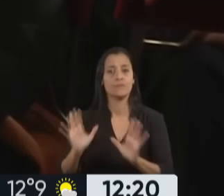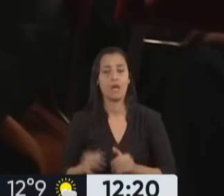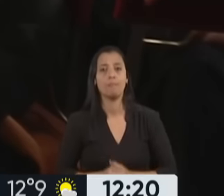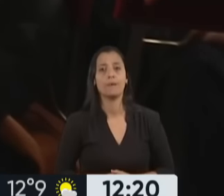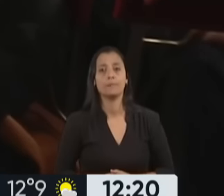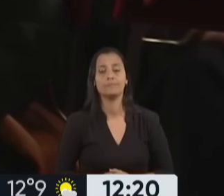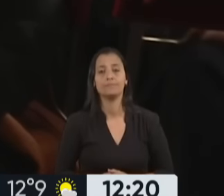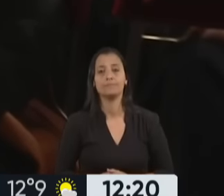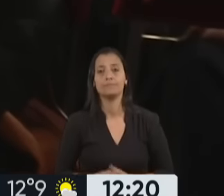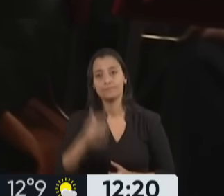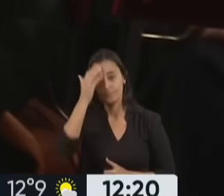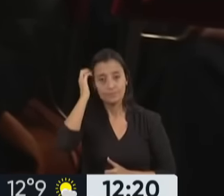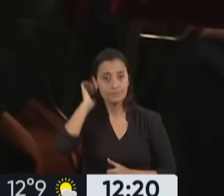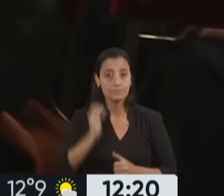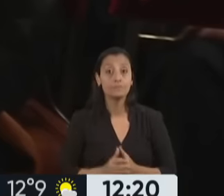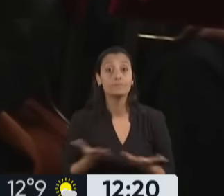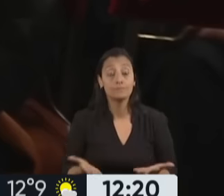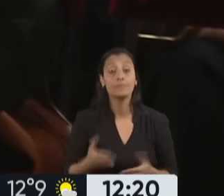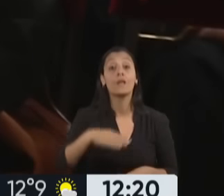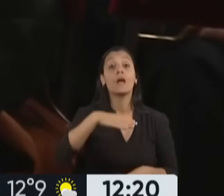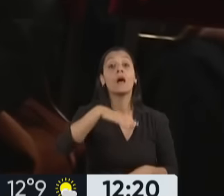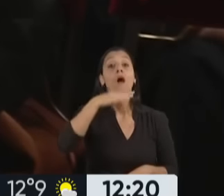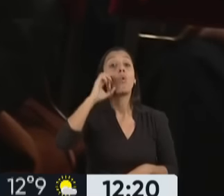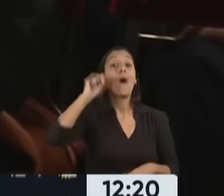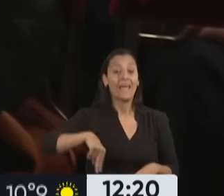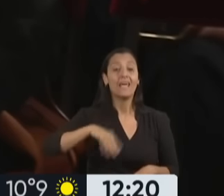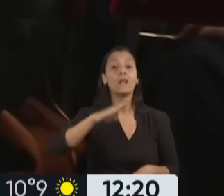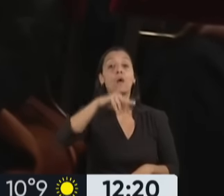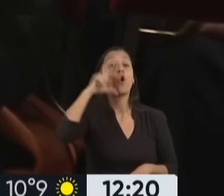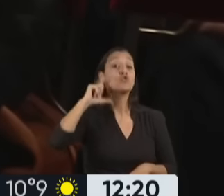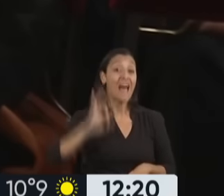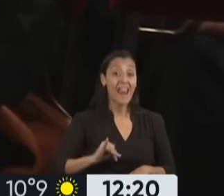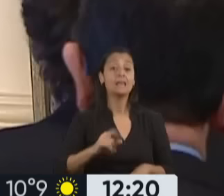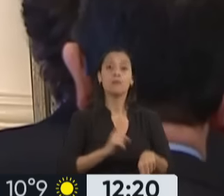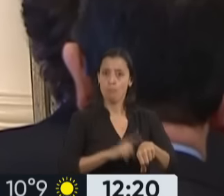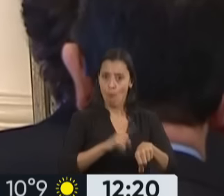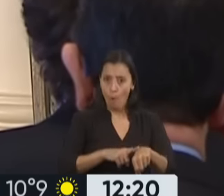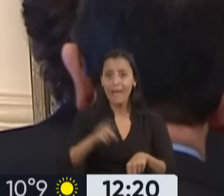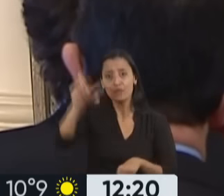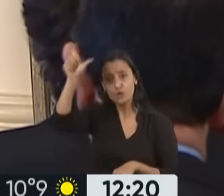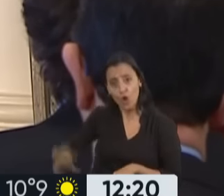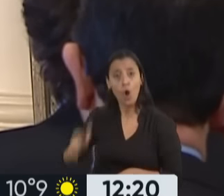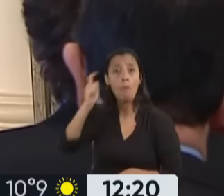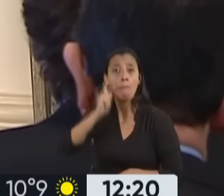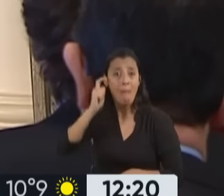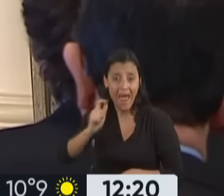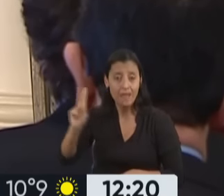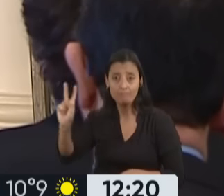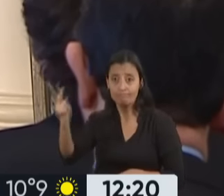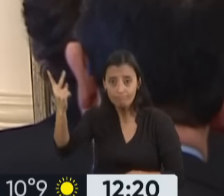Nuestro ilustre comprovinciano Joaquín B. González, al despedir los restos del